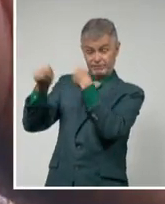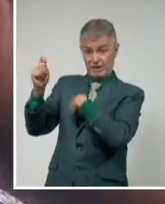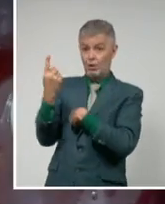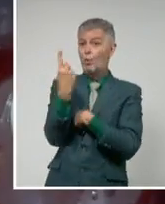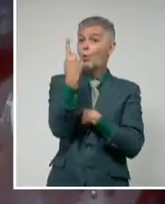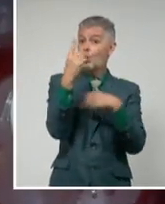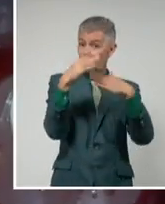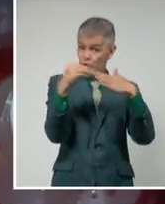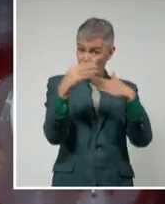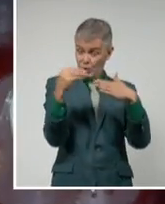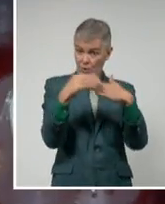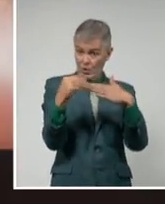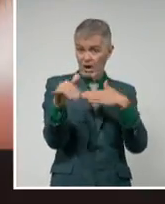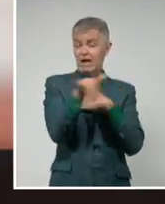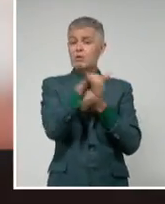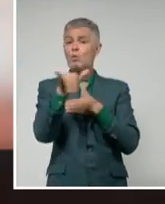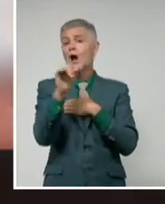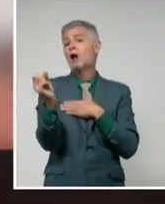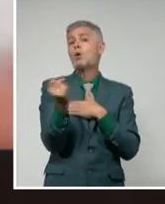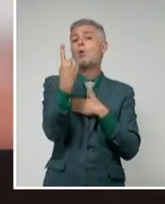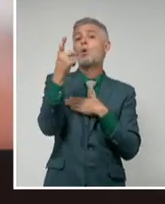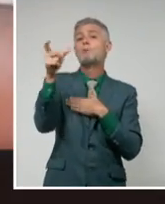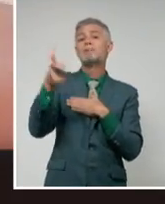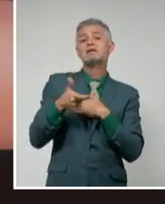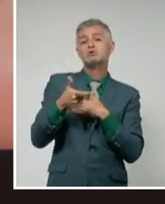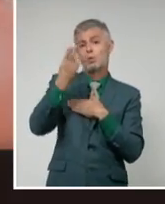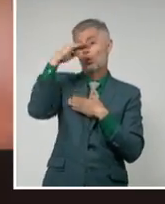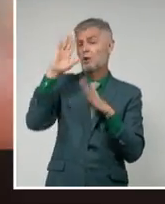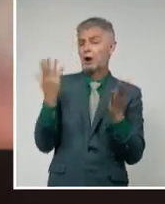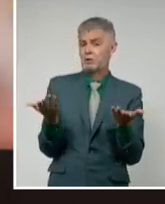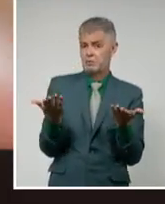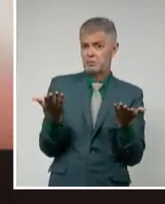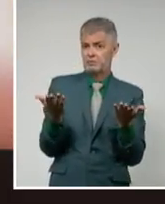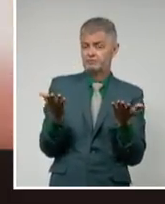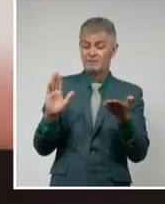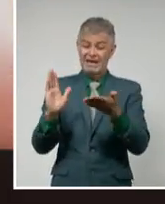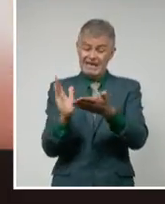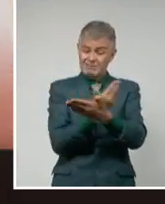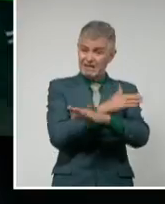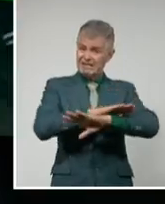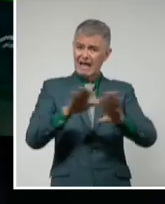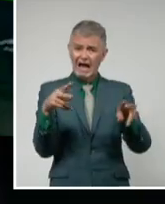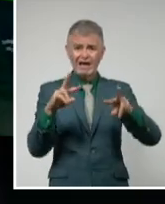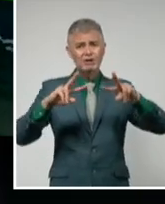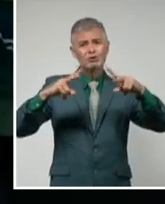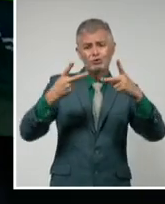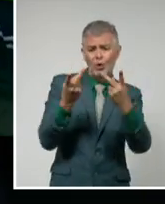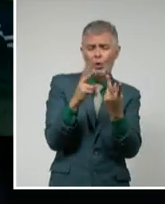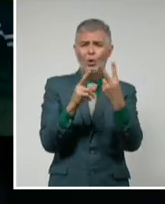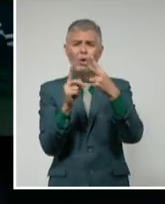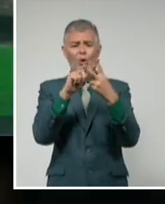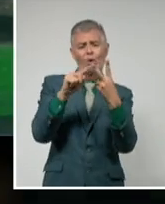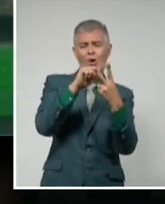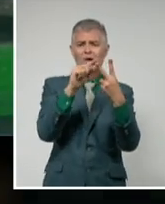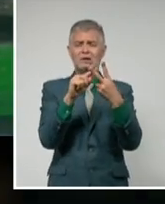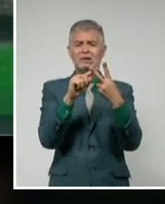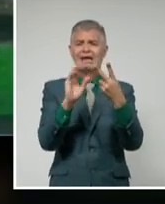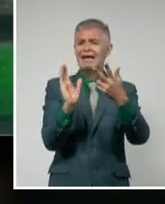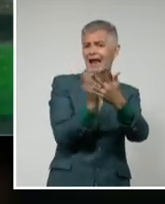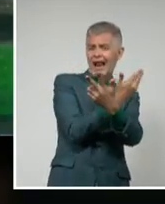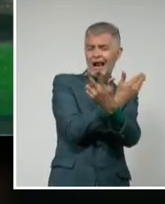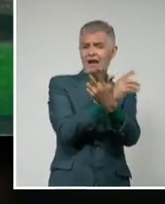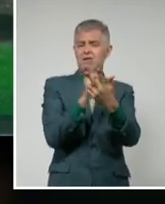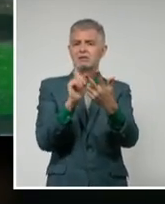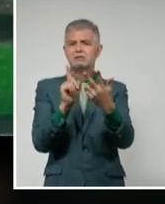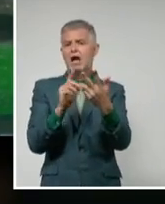equivale a ingresar un peso cubano. La eliminación de la dualidad monetaria y cambiaria por sí sola no conllevará a tener